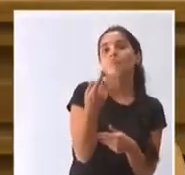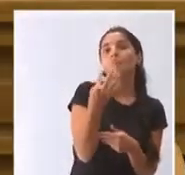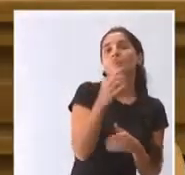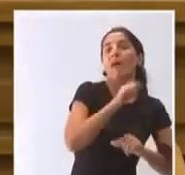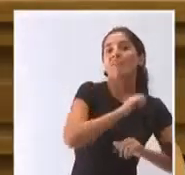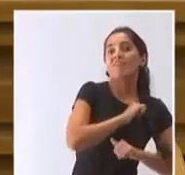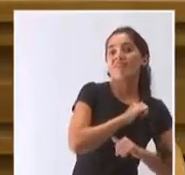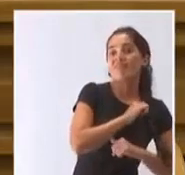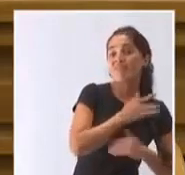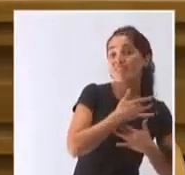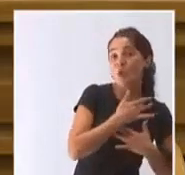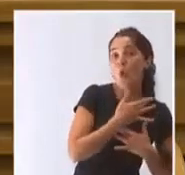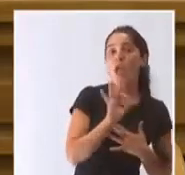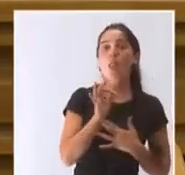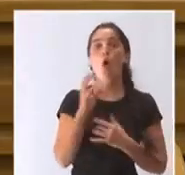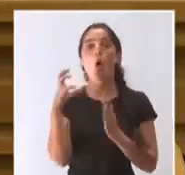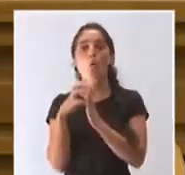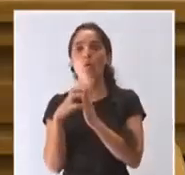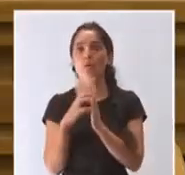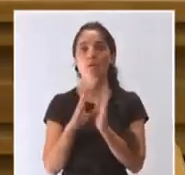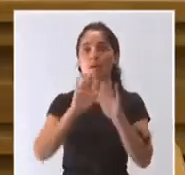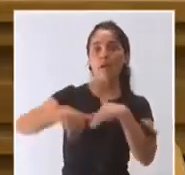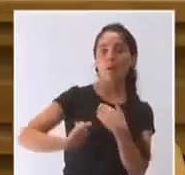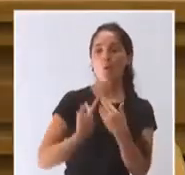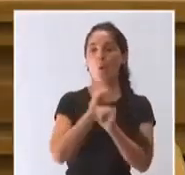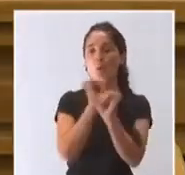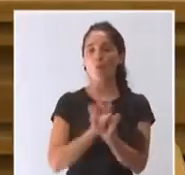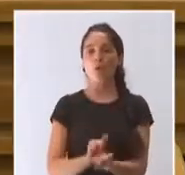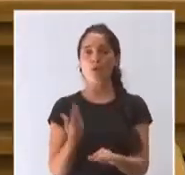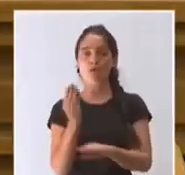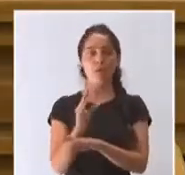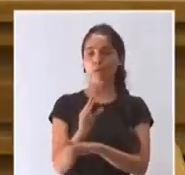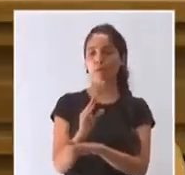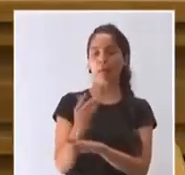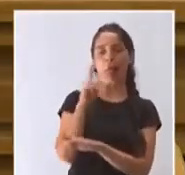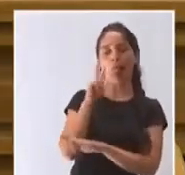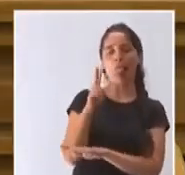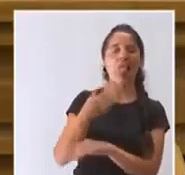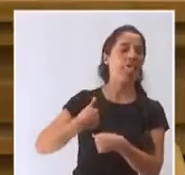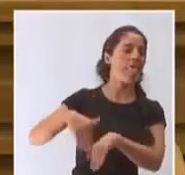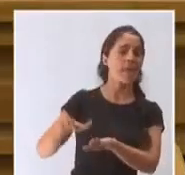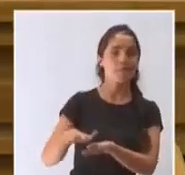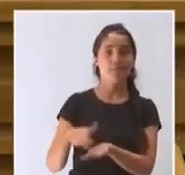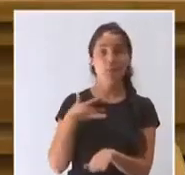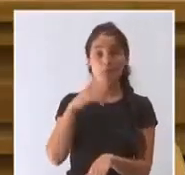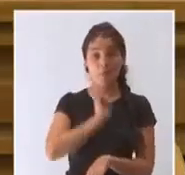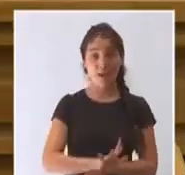luego cuando llegue la hora de la verdad que es el presupuesto el modelo de financiación si te he visto no me acuerdo me parece increíble